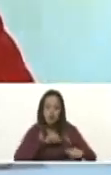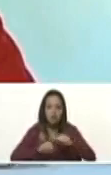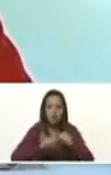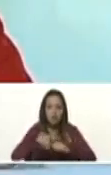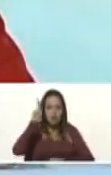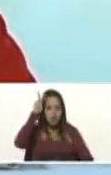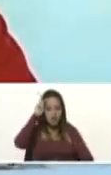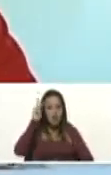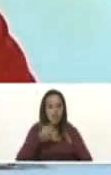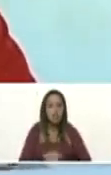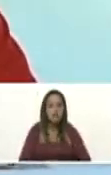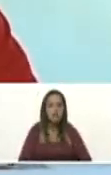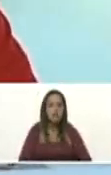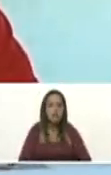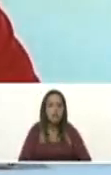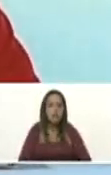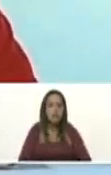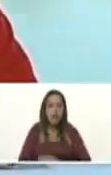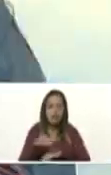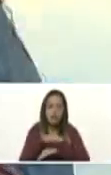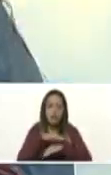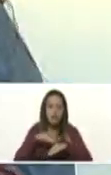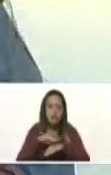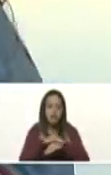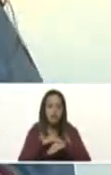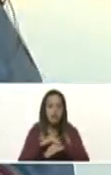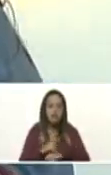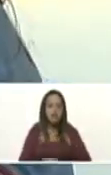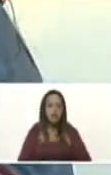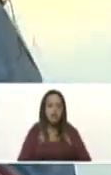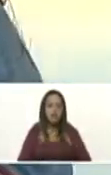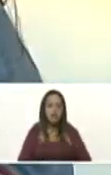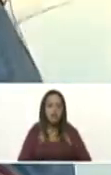Aloa Núñez, nuestra compañera ministra,